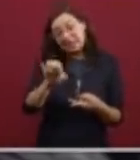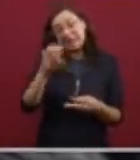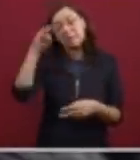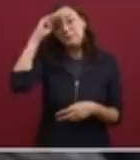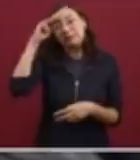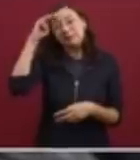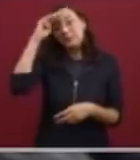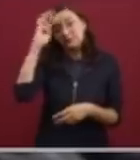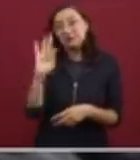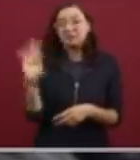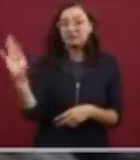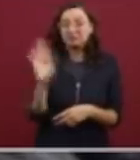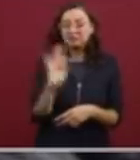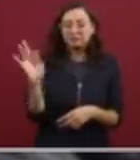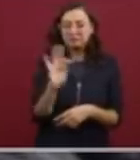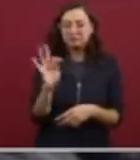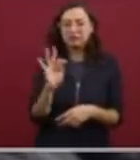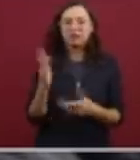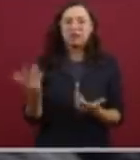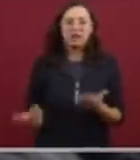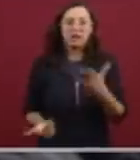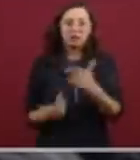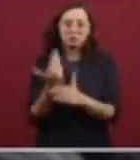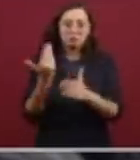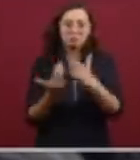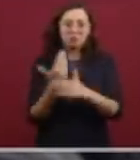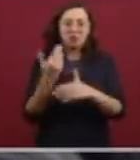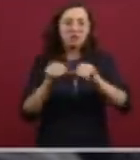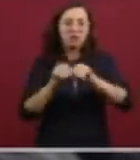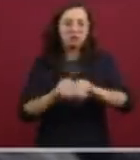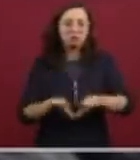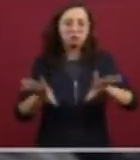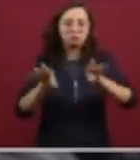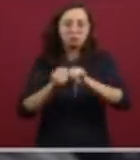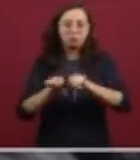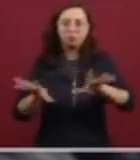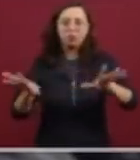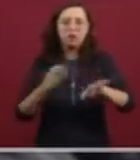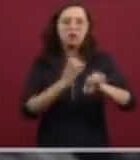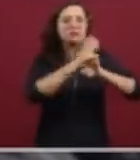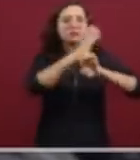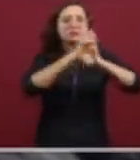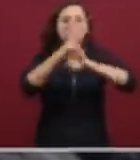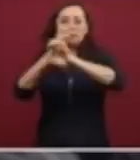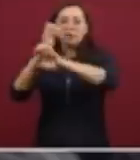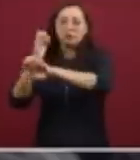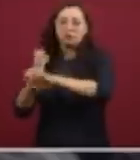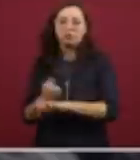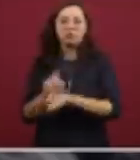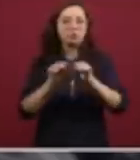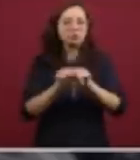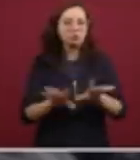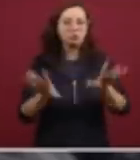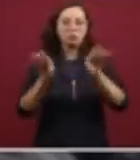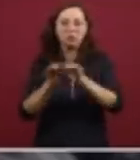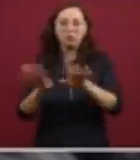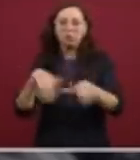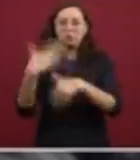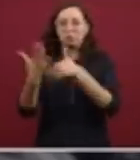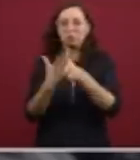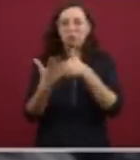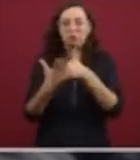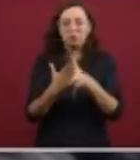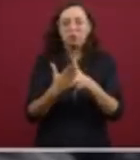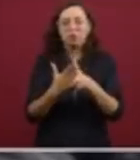de suspender la transmisión de las conferencias mañaneras por los canales estatales en los estados donde se va a llevar a cabo elecciones